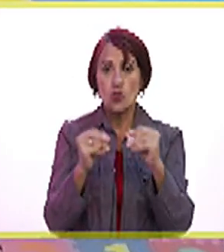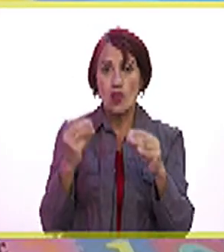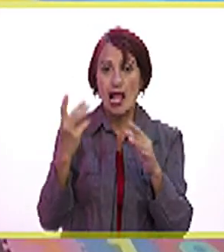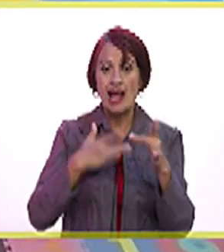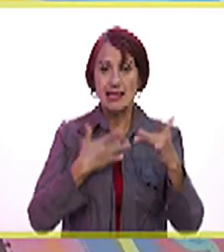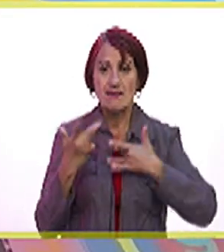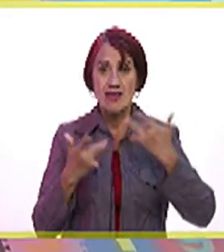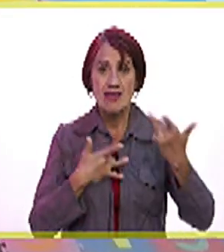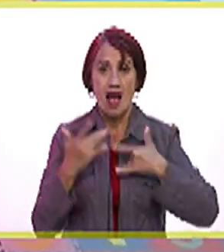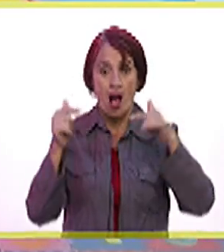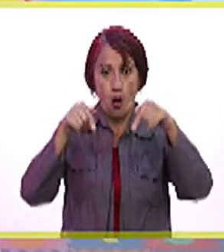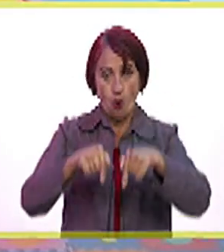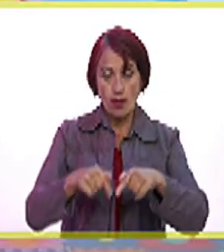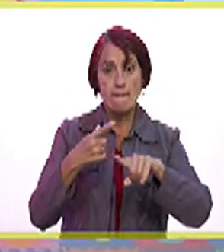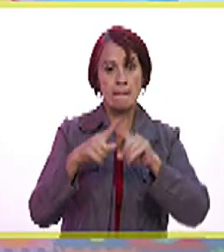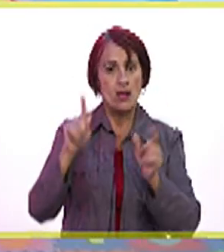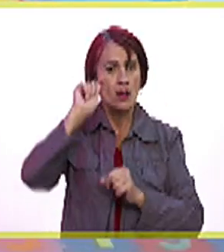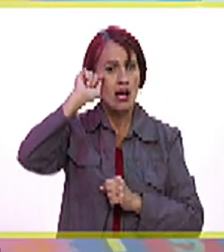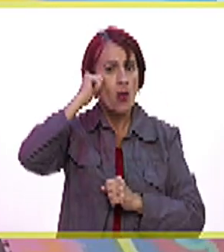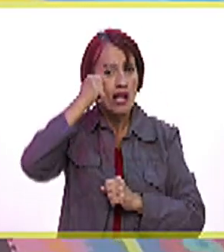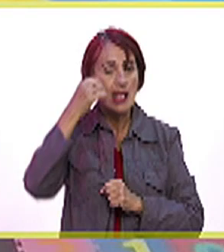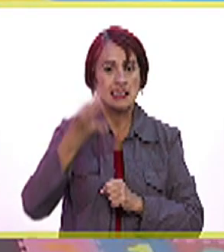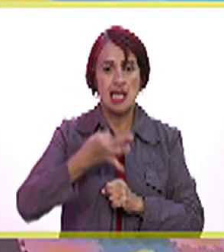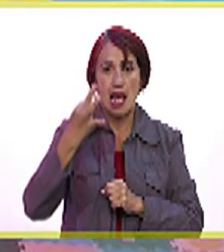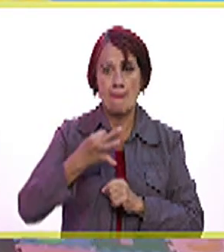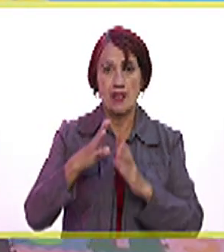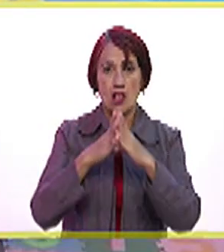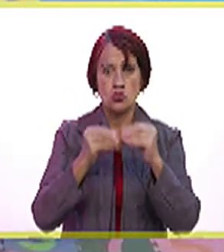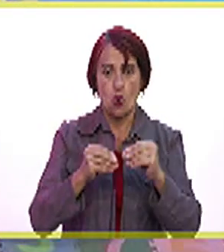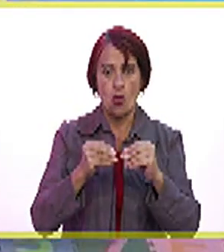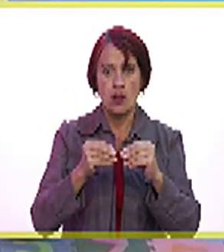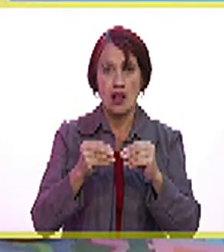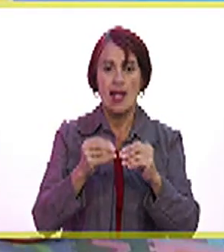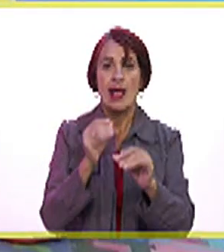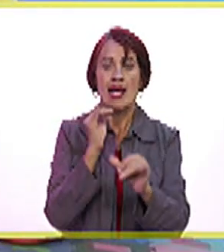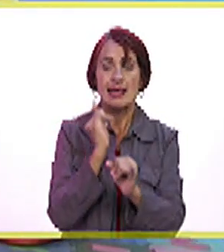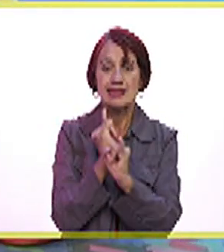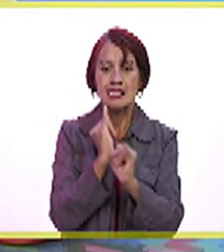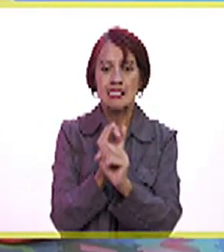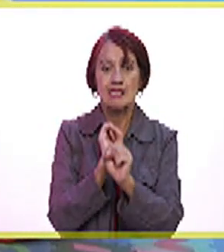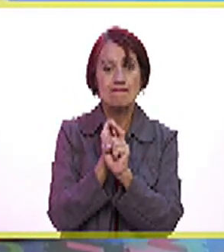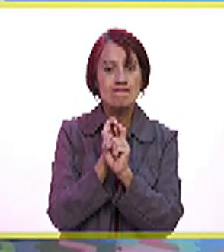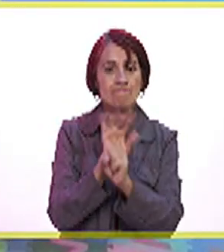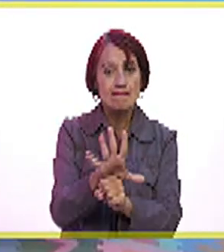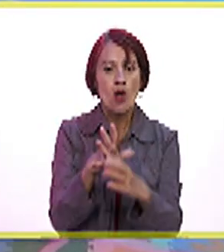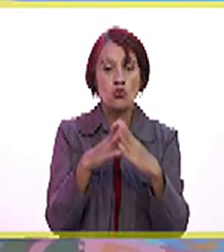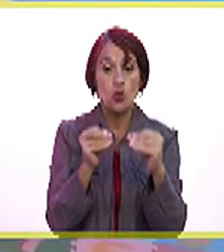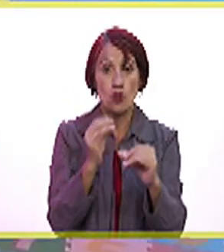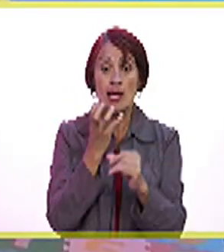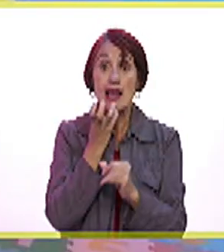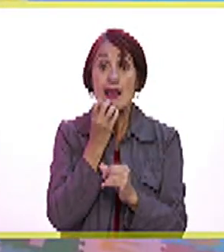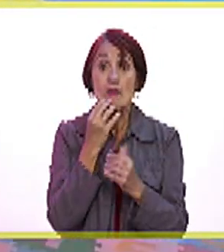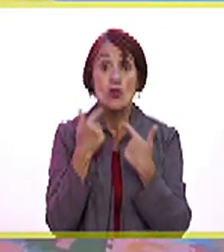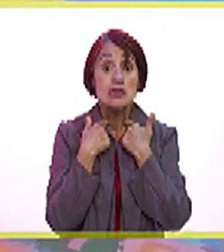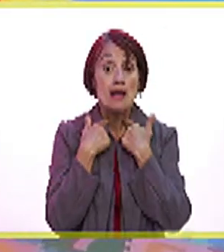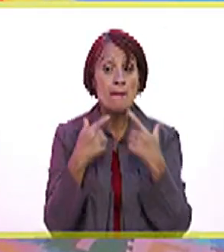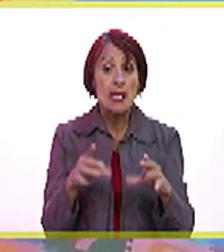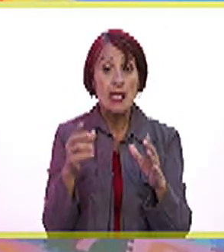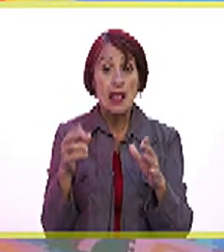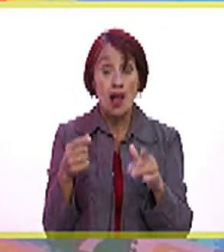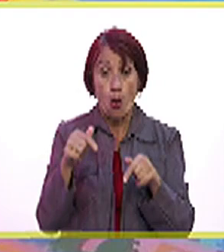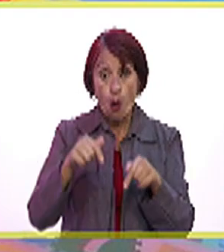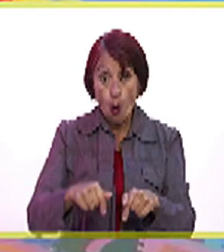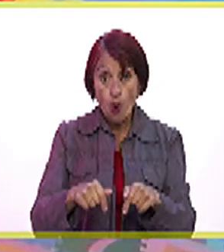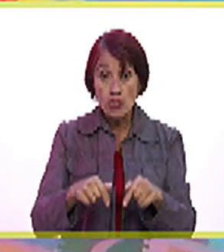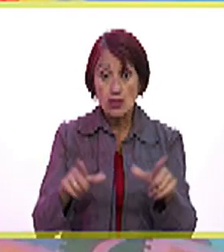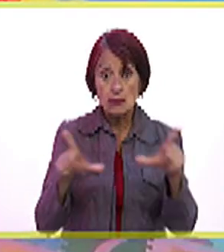el día de hoy, pero recordemos que estamos a través de las redes sociales. Si se llegaron a perder el programa de hoy, recordemos que